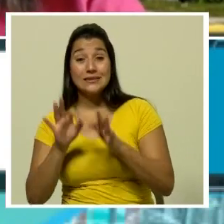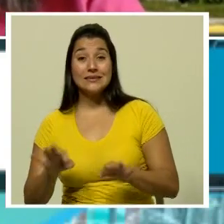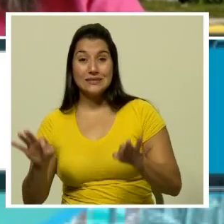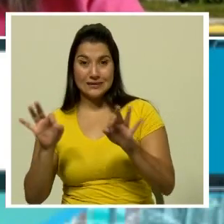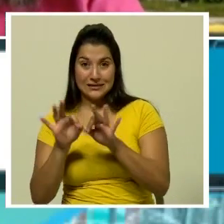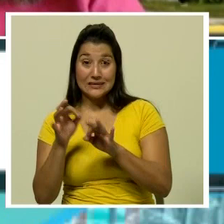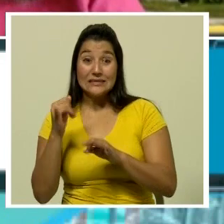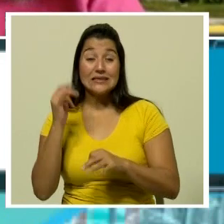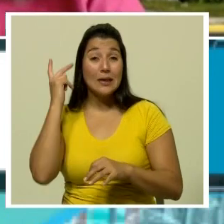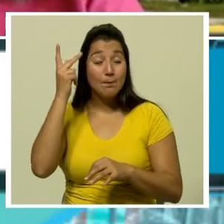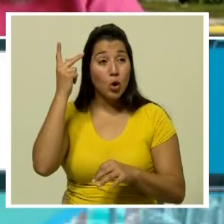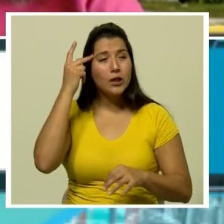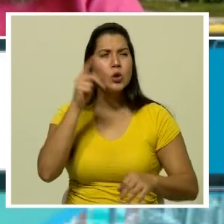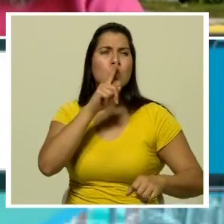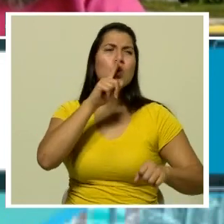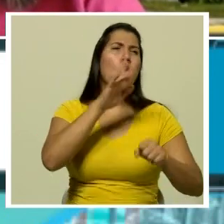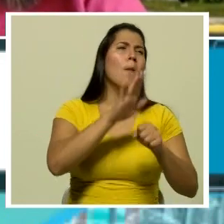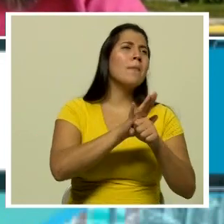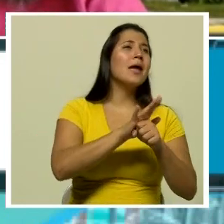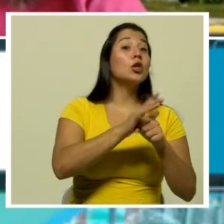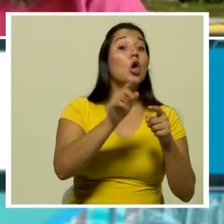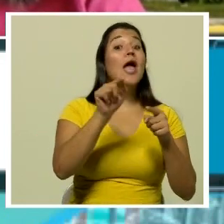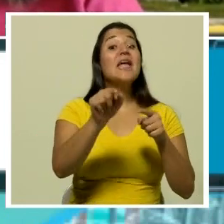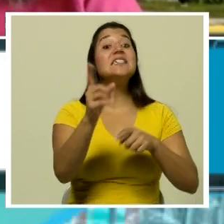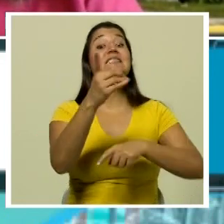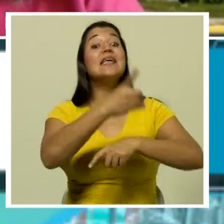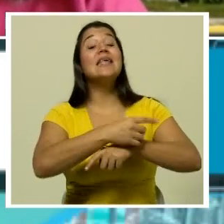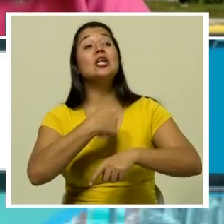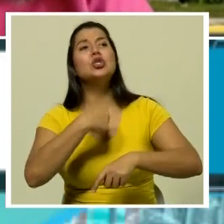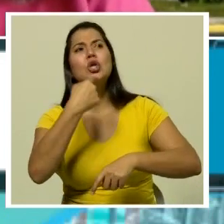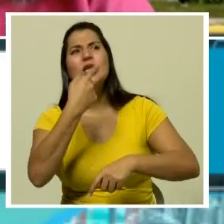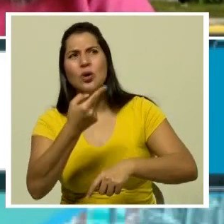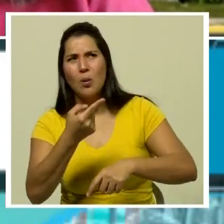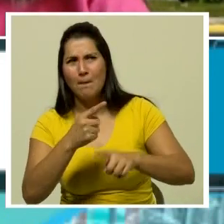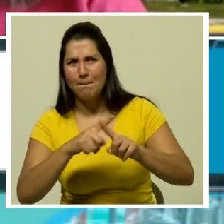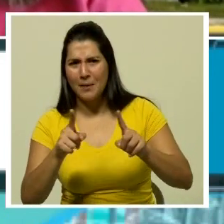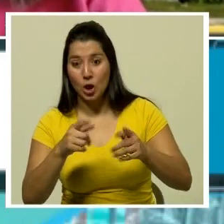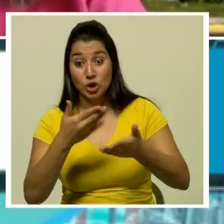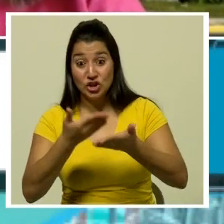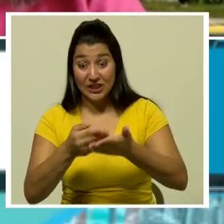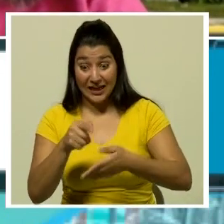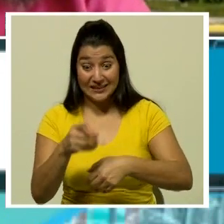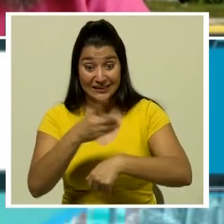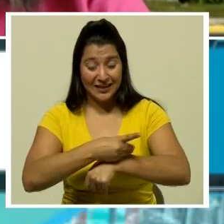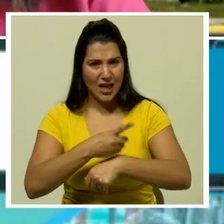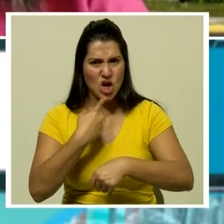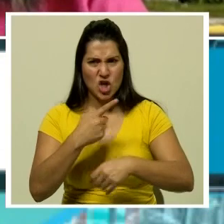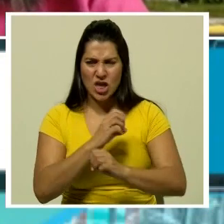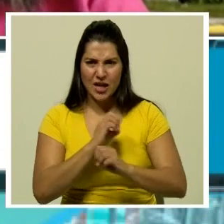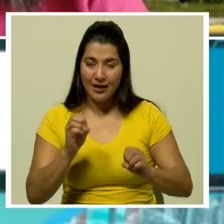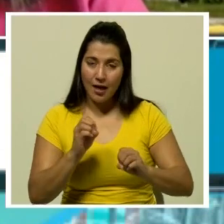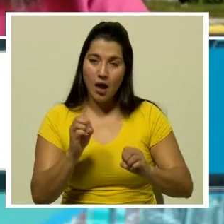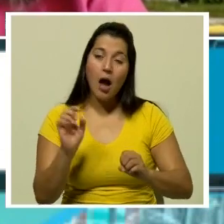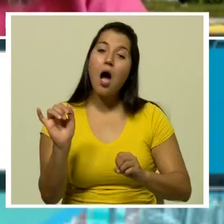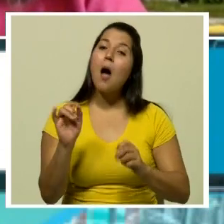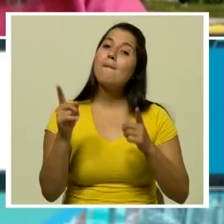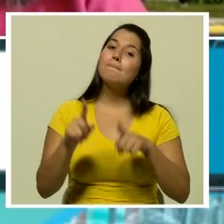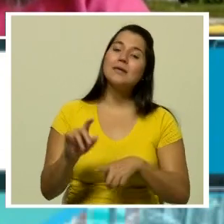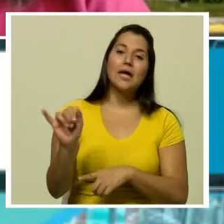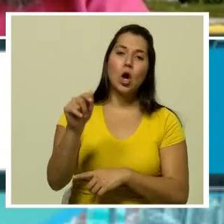políticos prometen tal día les voy a decir y no lo dicen, entonces, bueno, pasa lo de hoy, que todo el mundo le recordó que